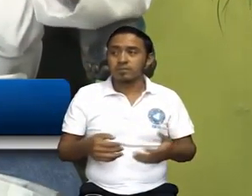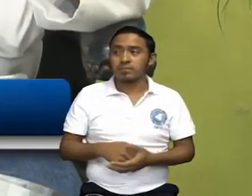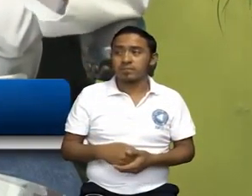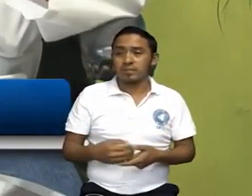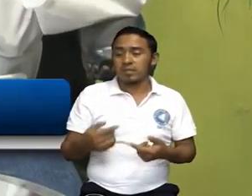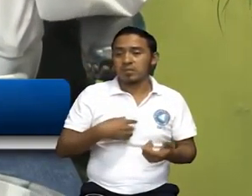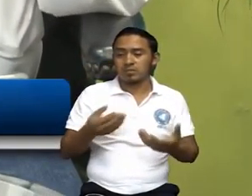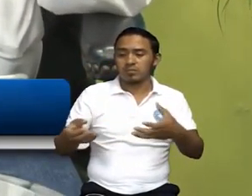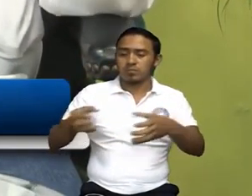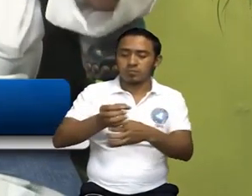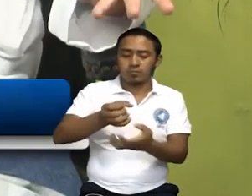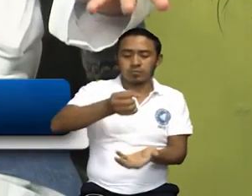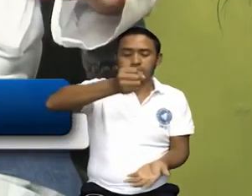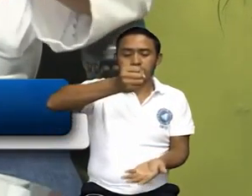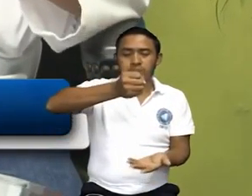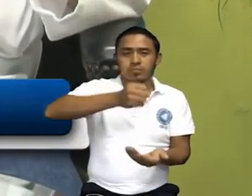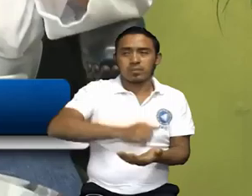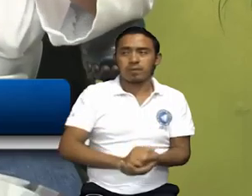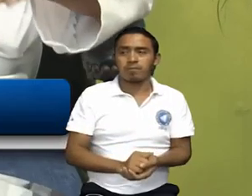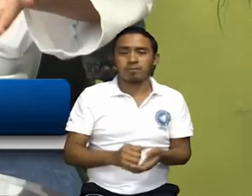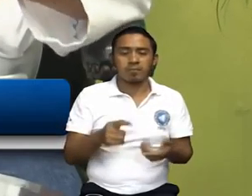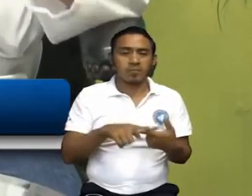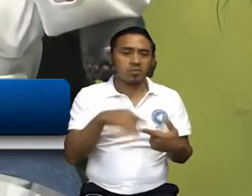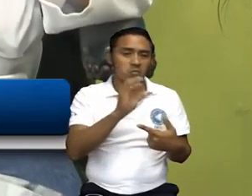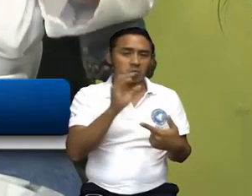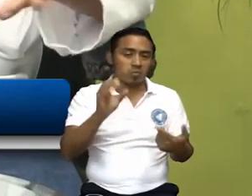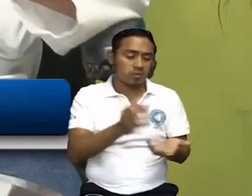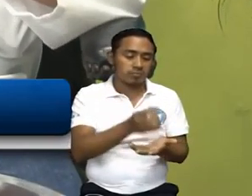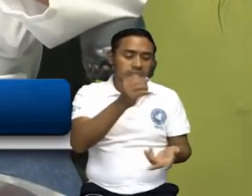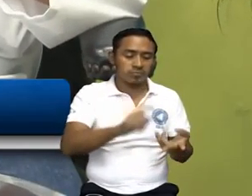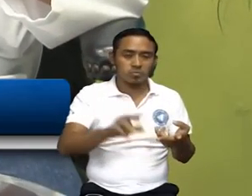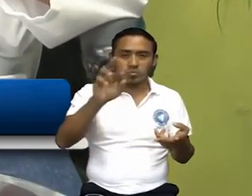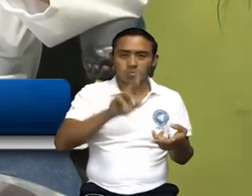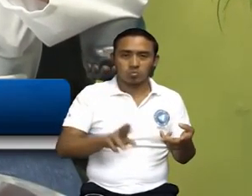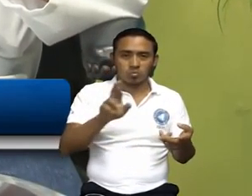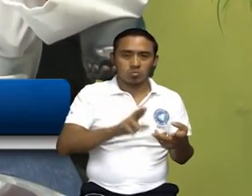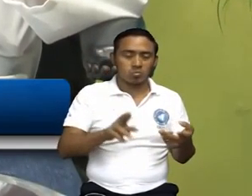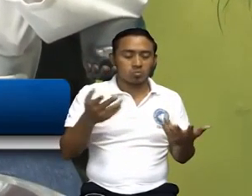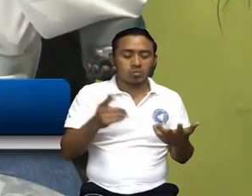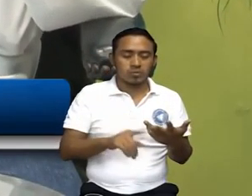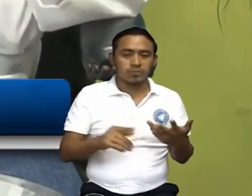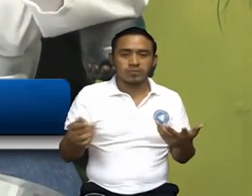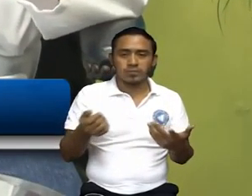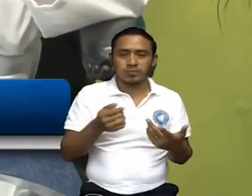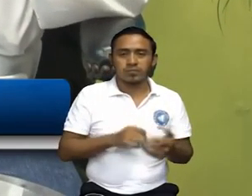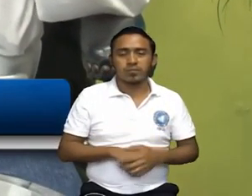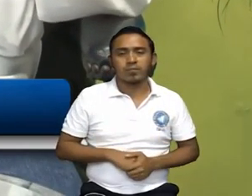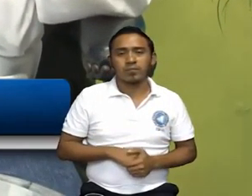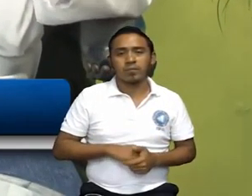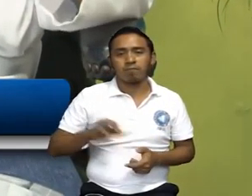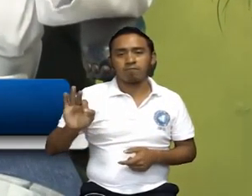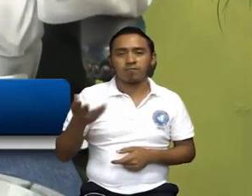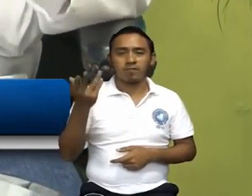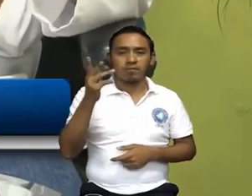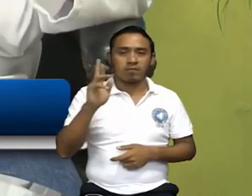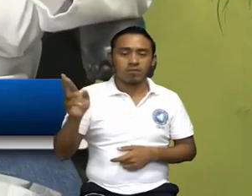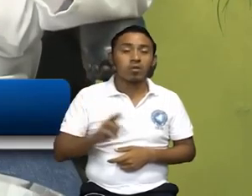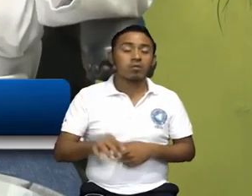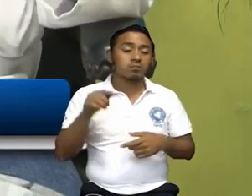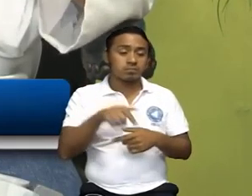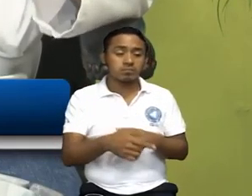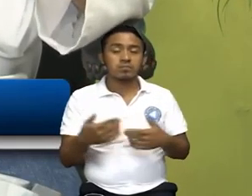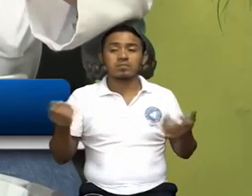de refresco, refresco de Coca-Cola, de rojita, que puede también ser de